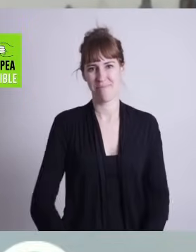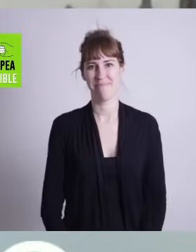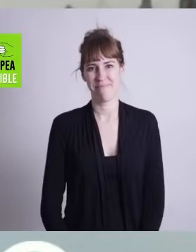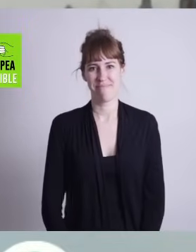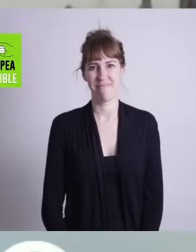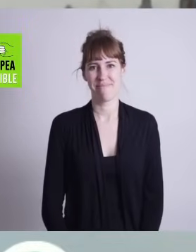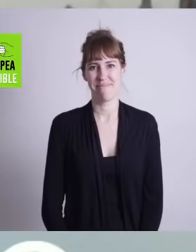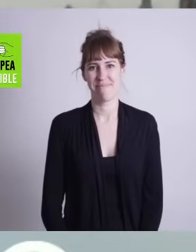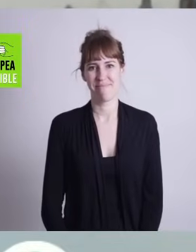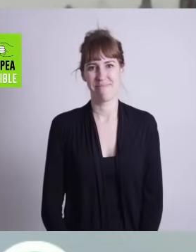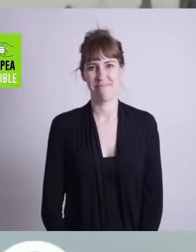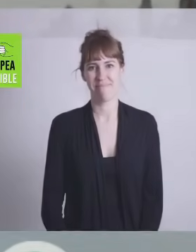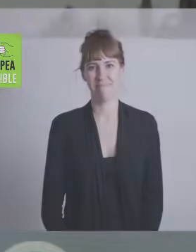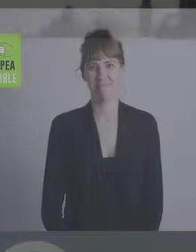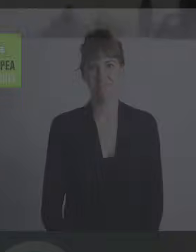abrazo para todos.